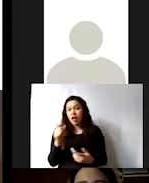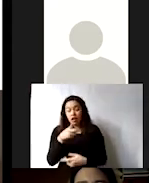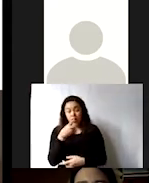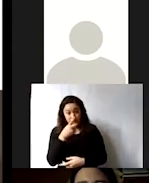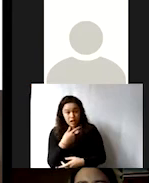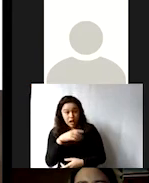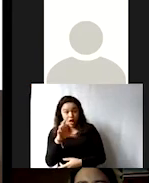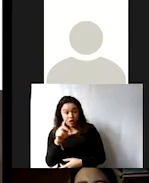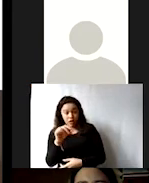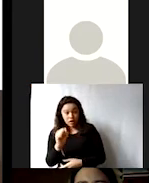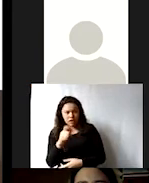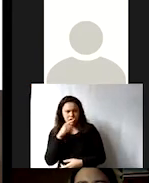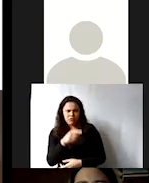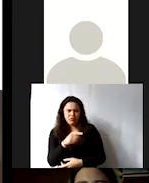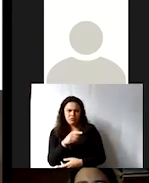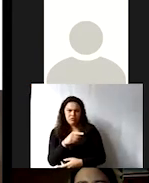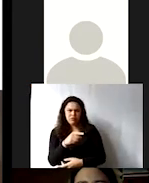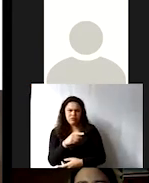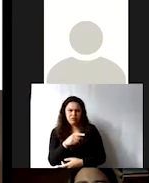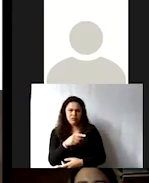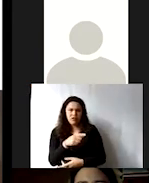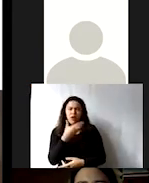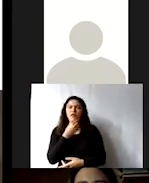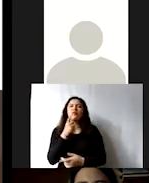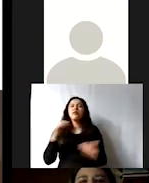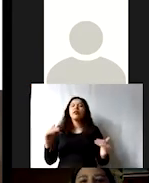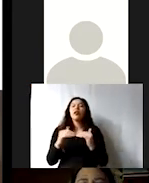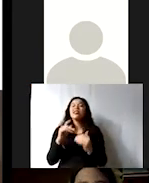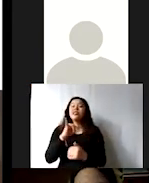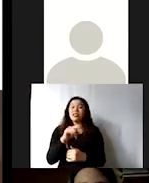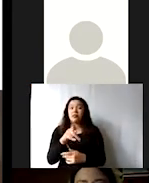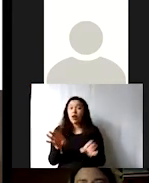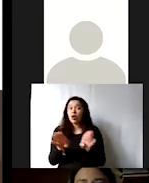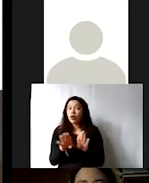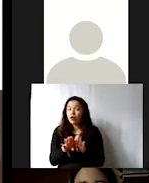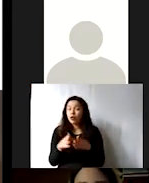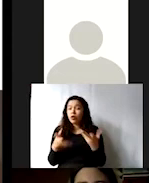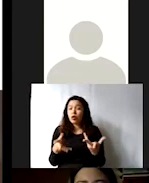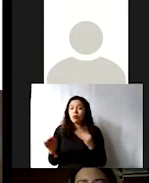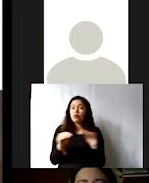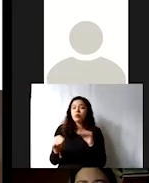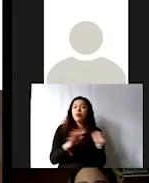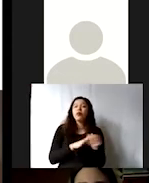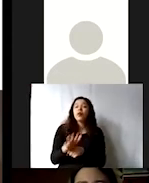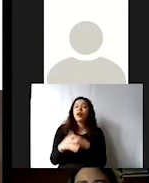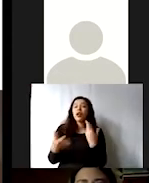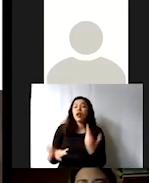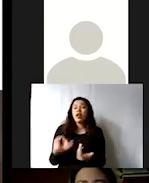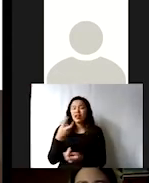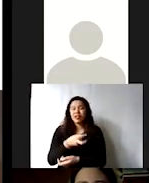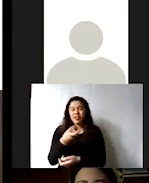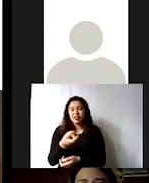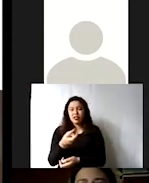pegas al de igualdad de género. ¿Cómo lo haces? ¿Qué se está moviendo? O, a ver, eso no veo que lo